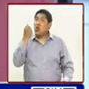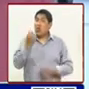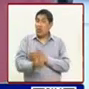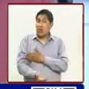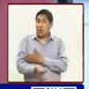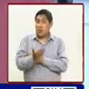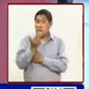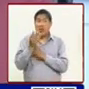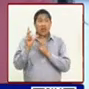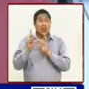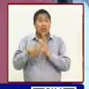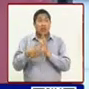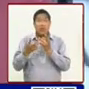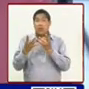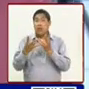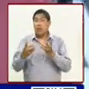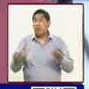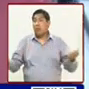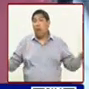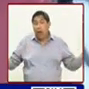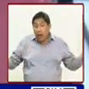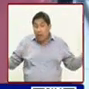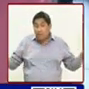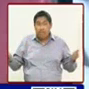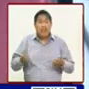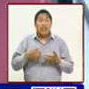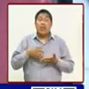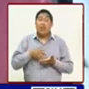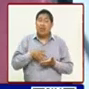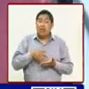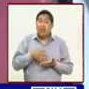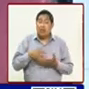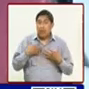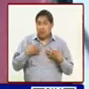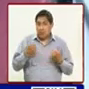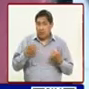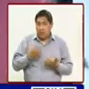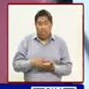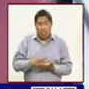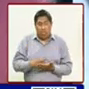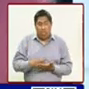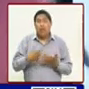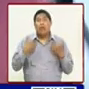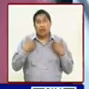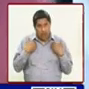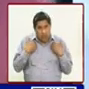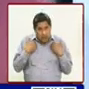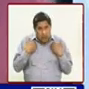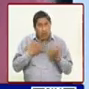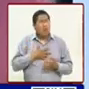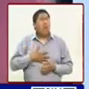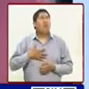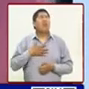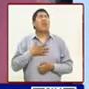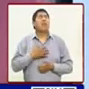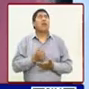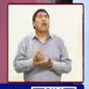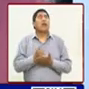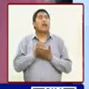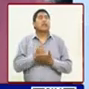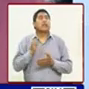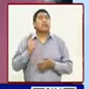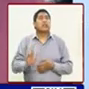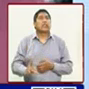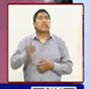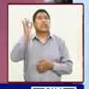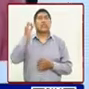se sabe nada de él. Él está delicado de salud y padece de epilepsia. Por favor, ayúdenos a encontrar